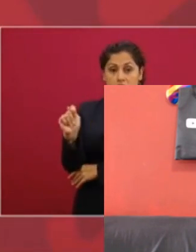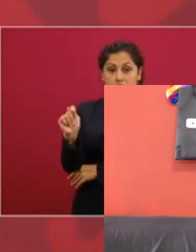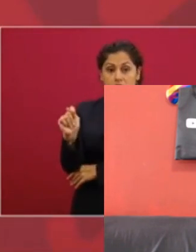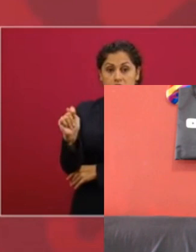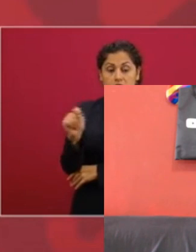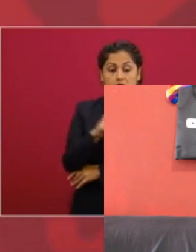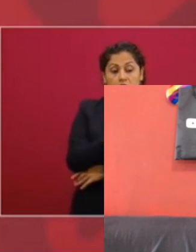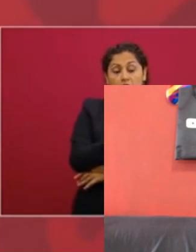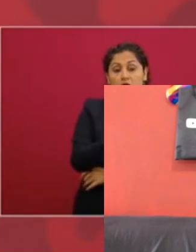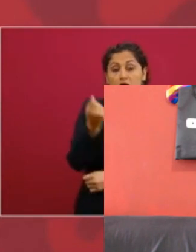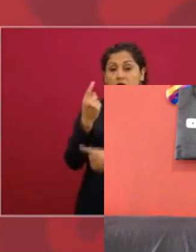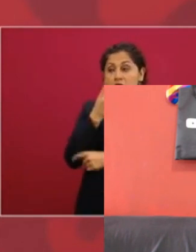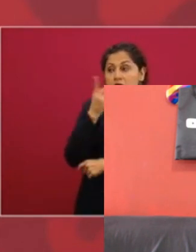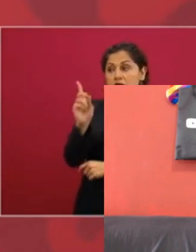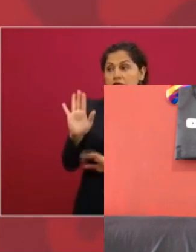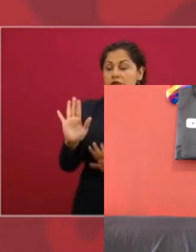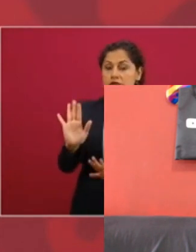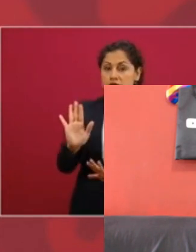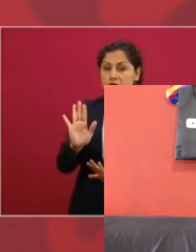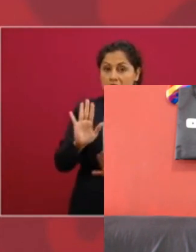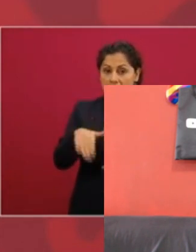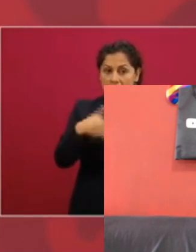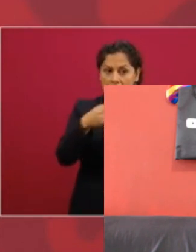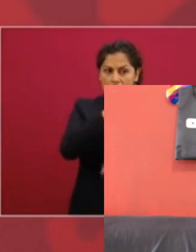dicen estamos muy fuertes